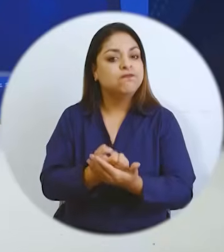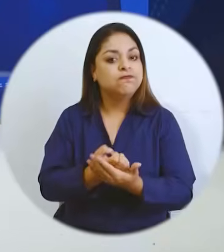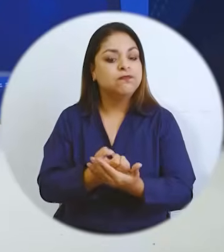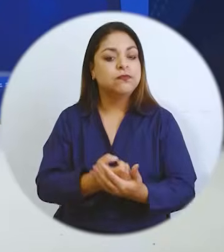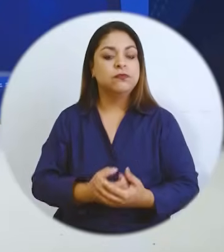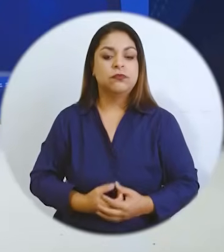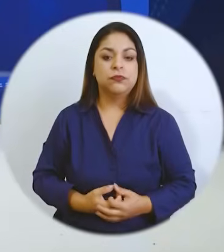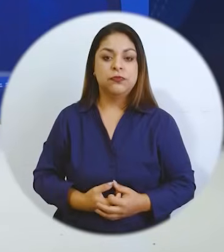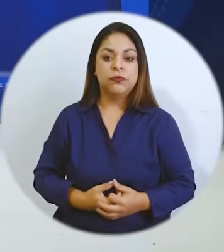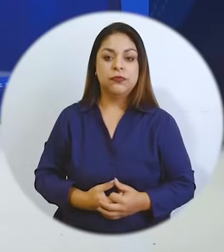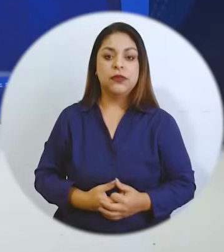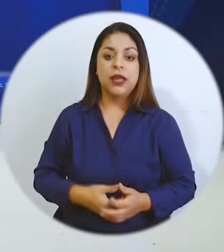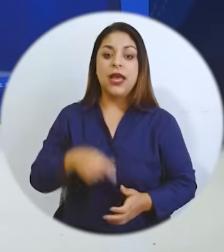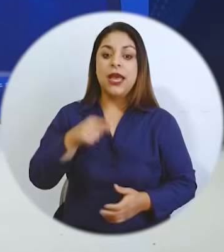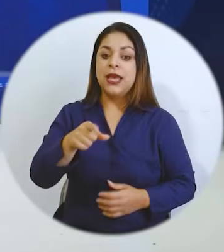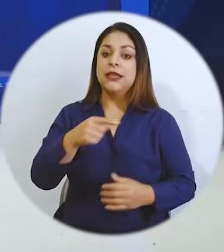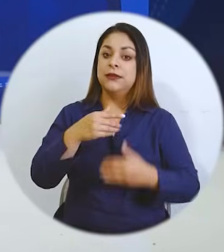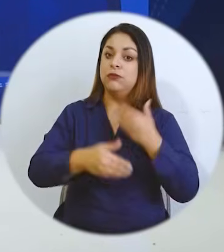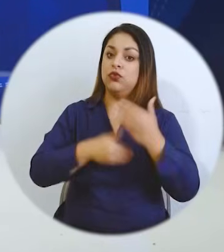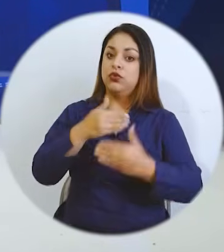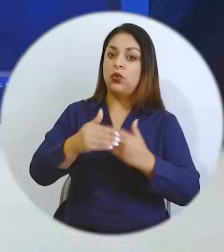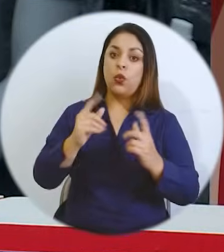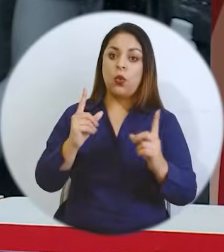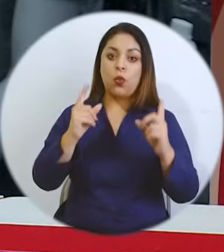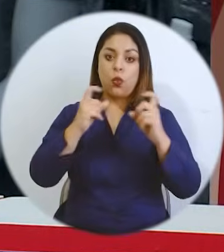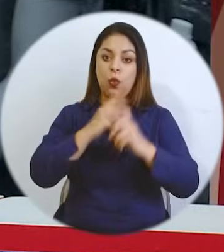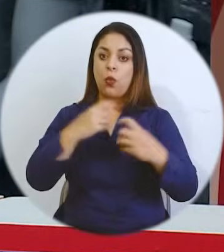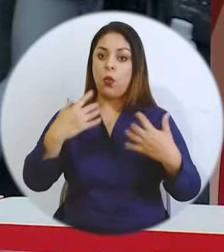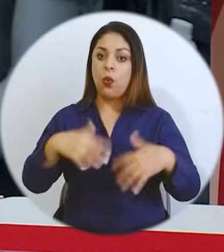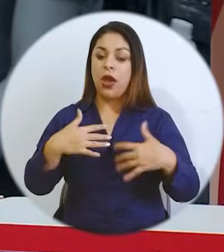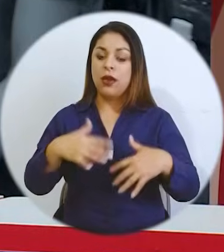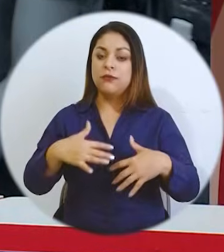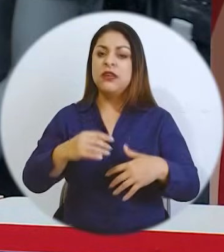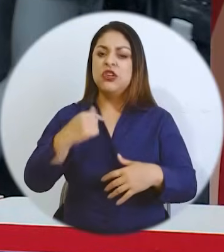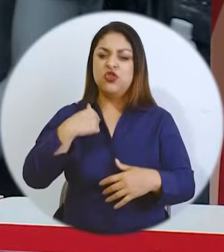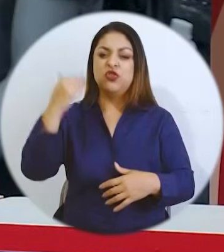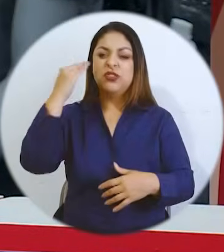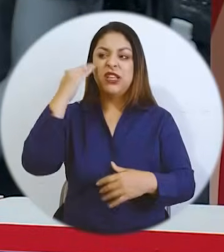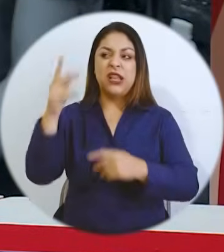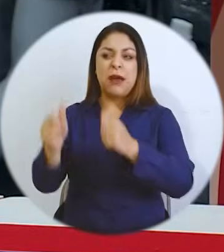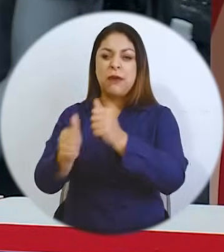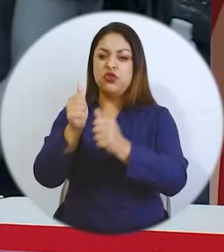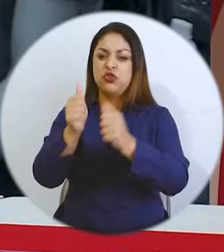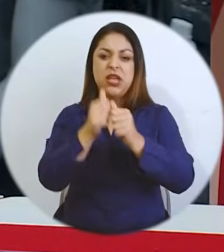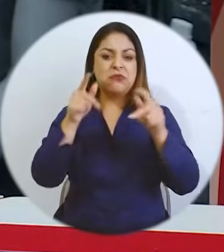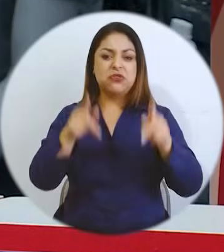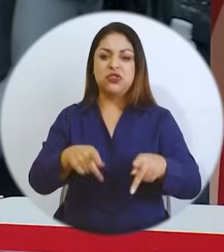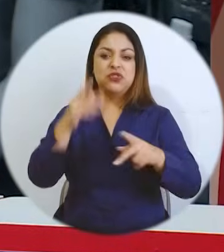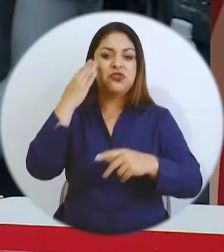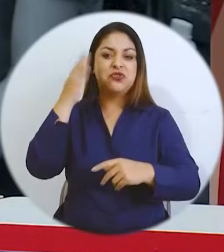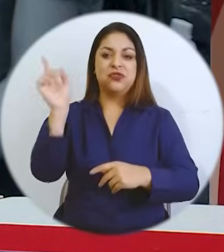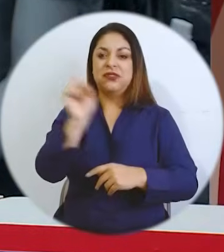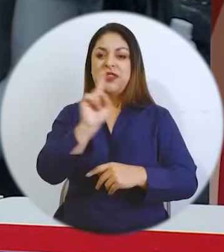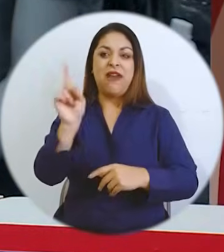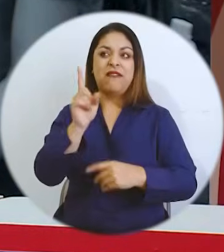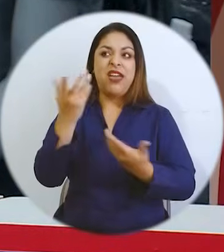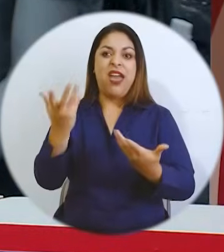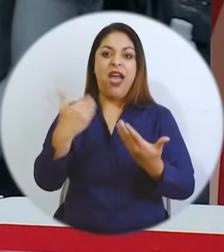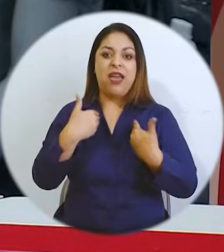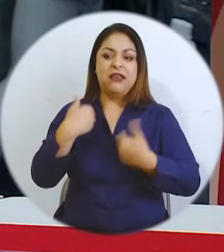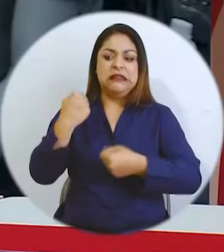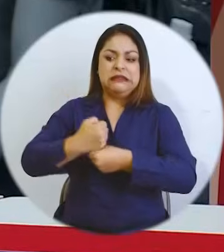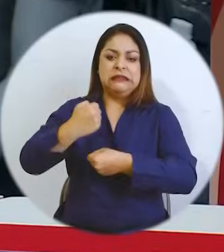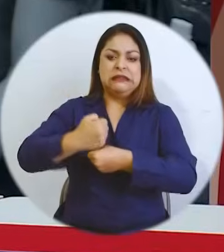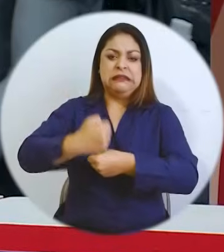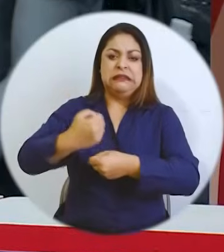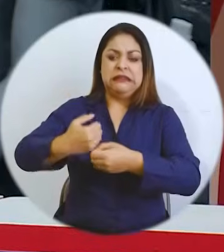Sí, un proceso muy complejo. Es complejo. Y la mayoría, puedo asegurar, ni siquiera nos imaginamos todo lo que hay detrás. De ahí que,